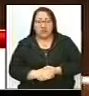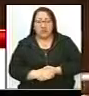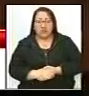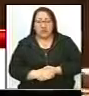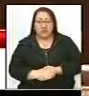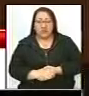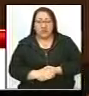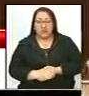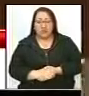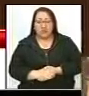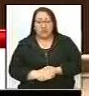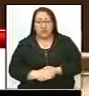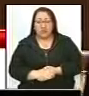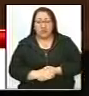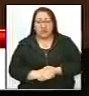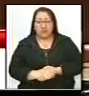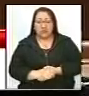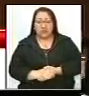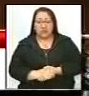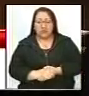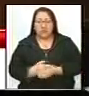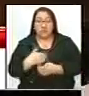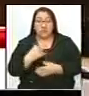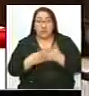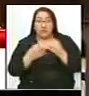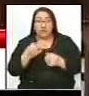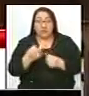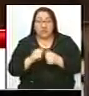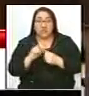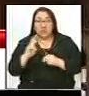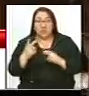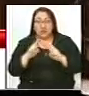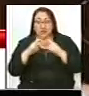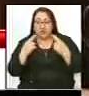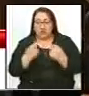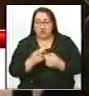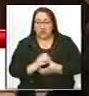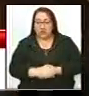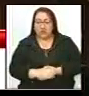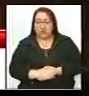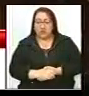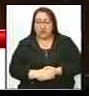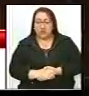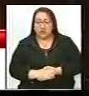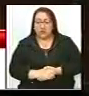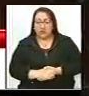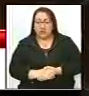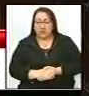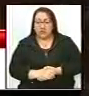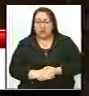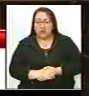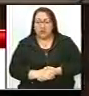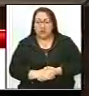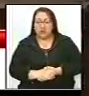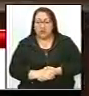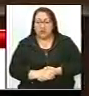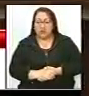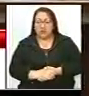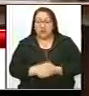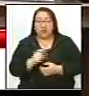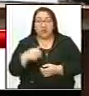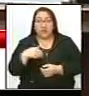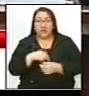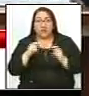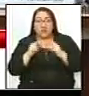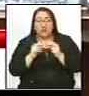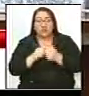Sí, yo lo que, bueno, en realidad como esta es la segunda reunión, yo lo que quería decir es lo siguiente. O sea, acá nos encontramos con un problema